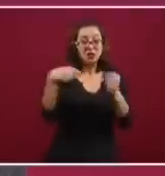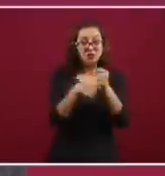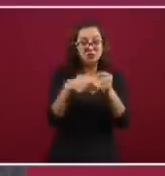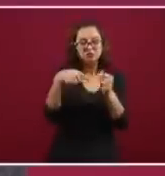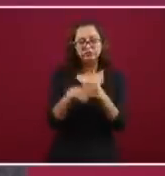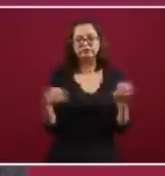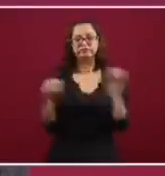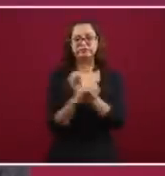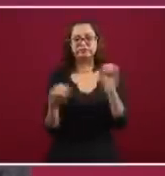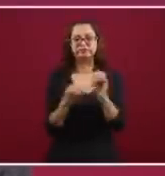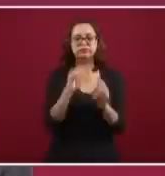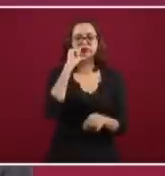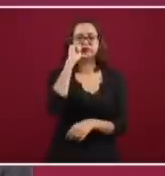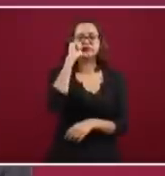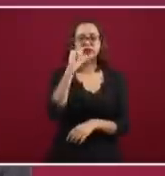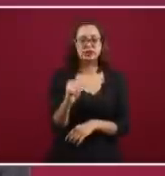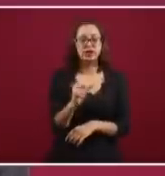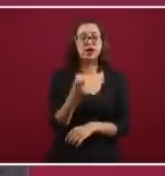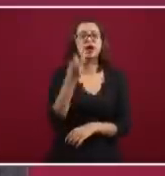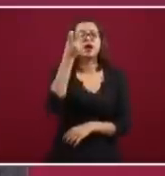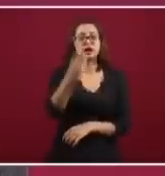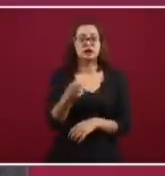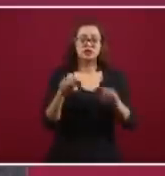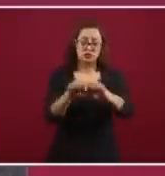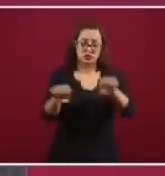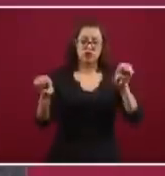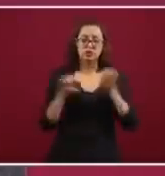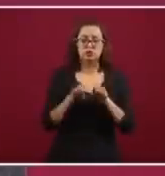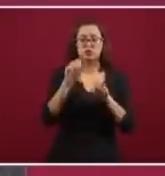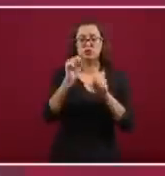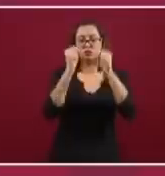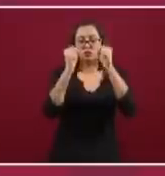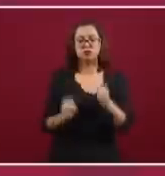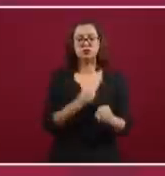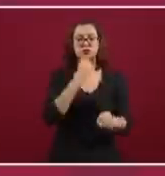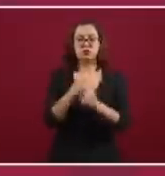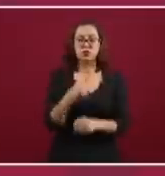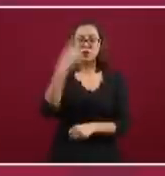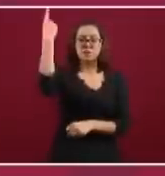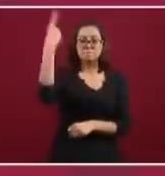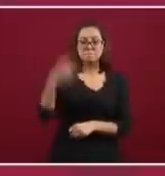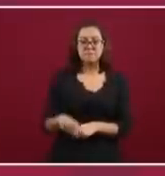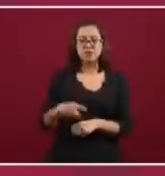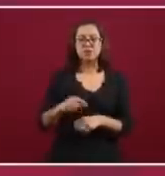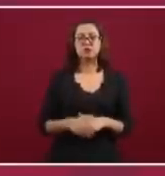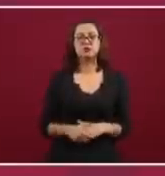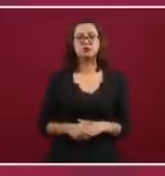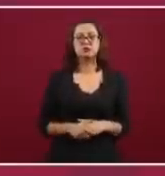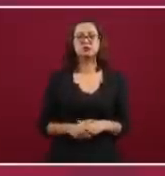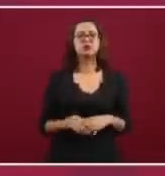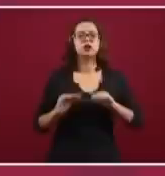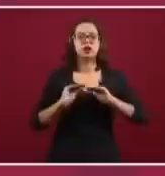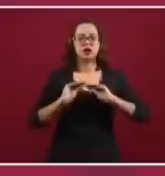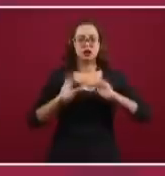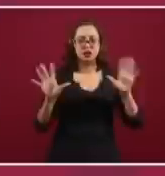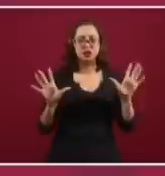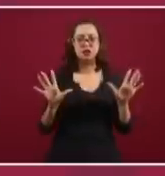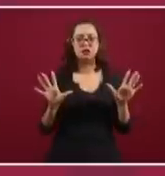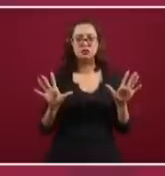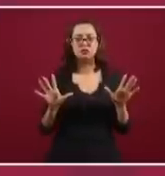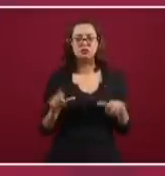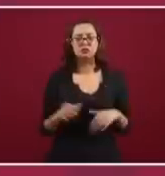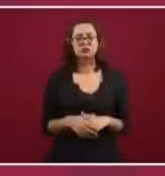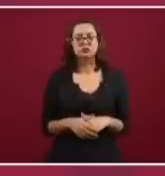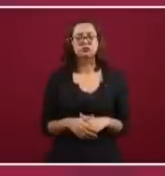Esa es la instrucción que tiene el Gabinete de Seguridad. Desde luego se